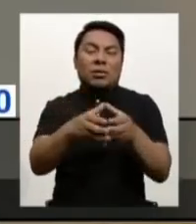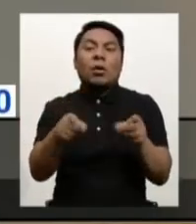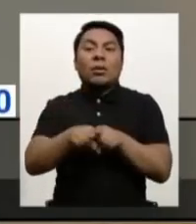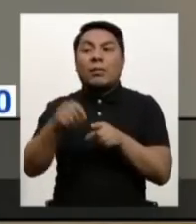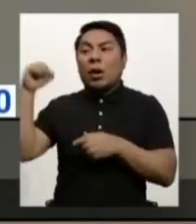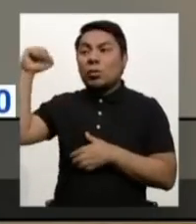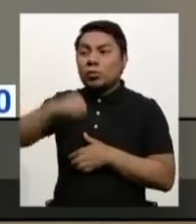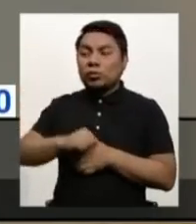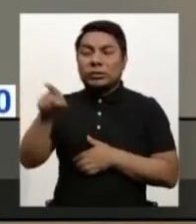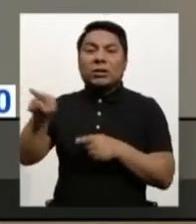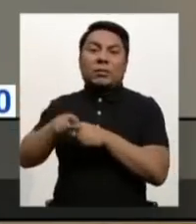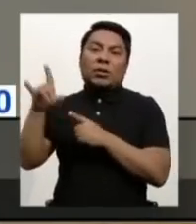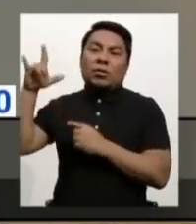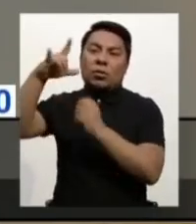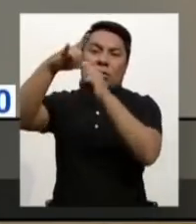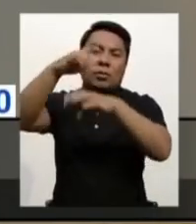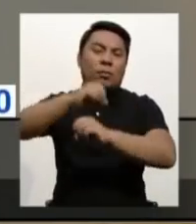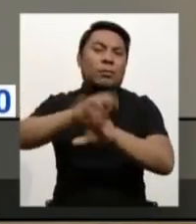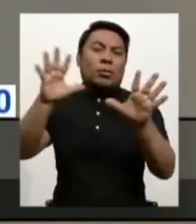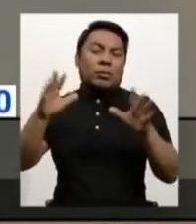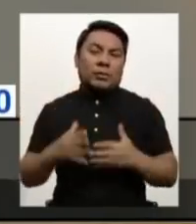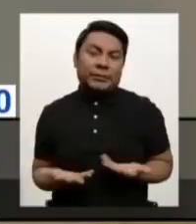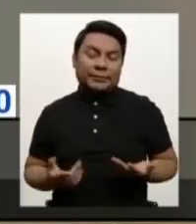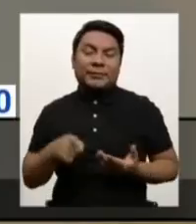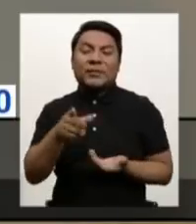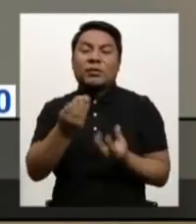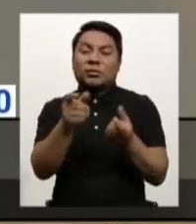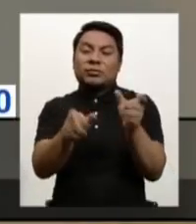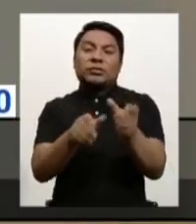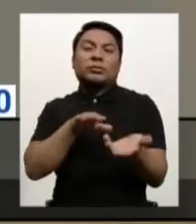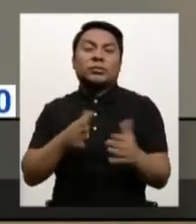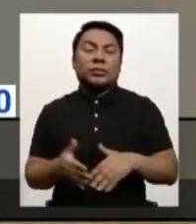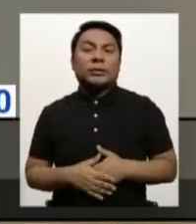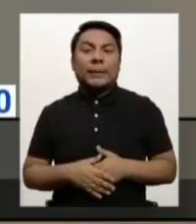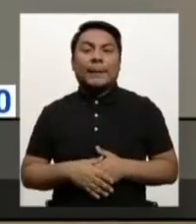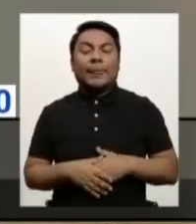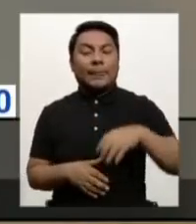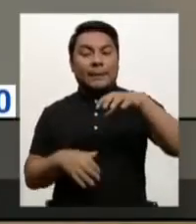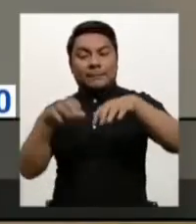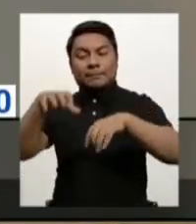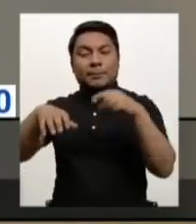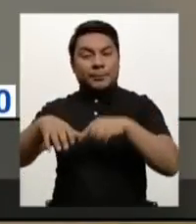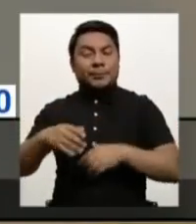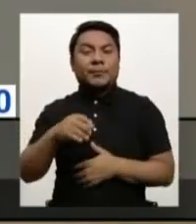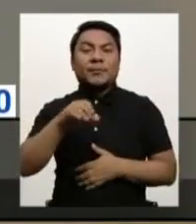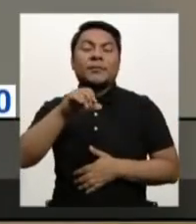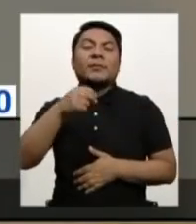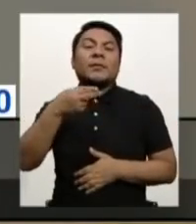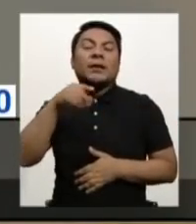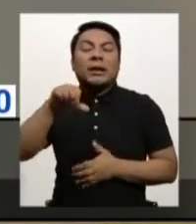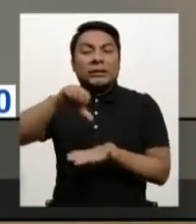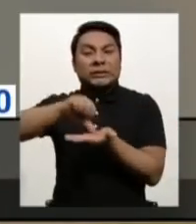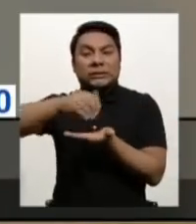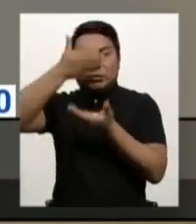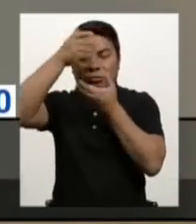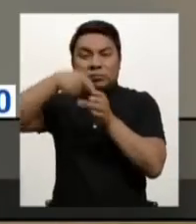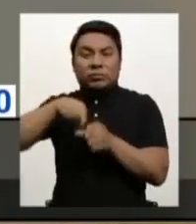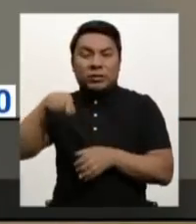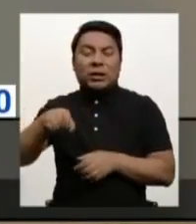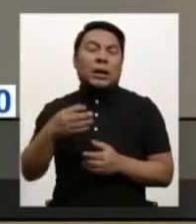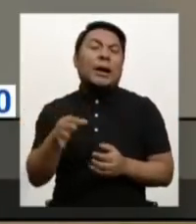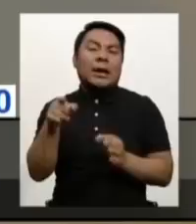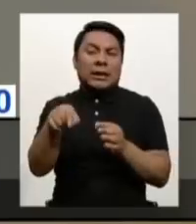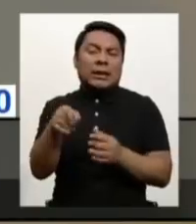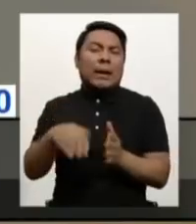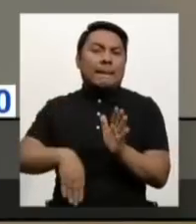entonces nuevamente los yihadistas del estado islámico son los principales villanos